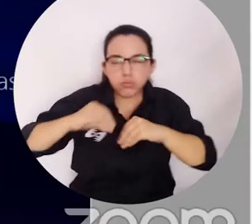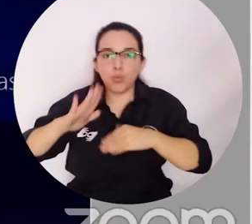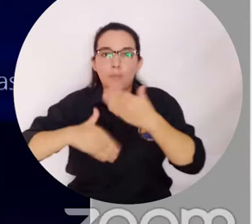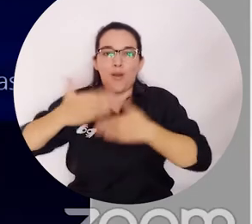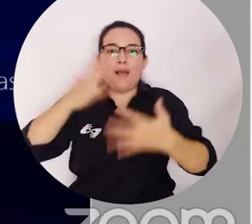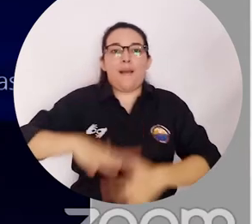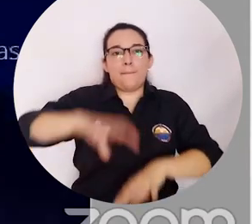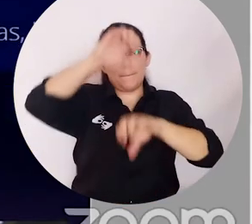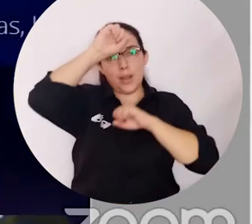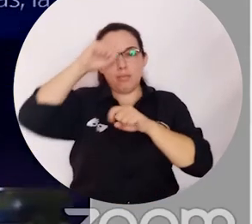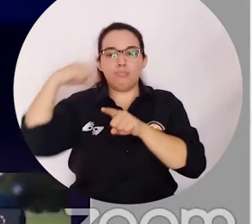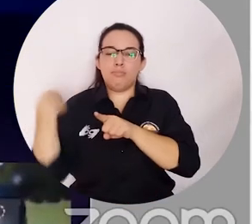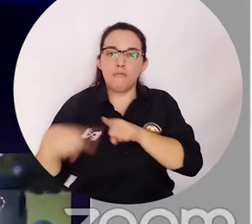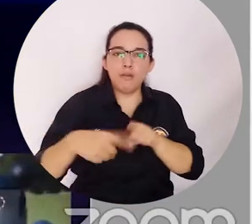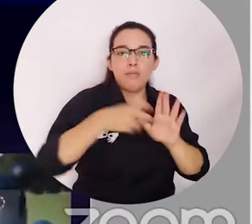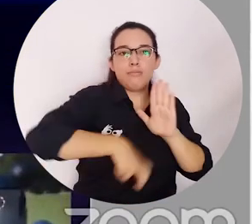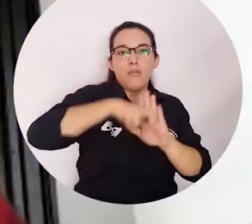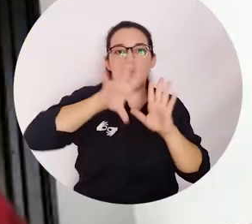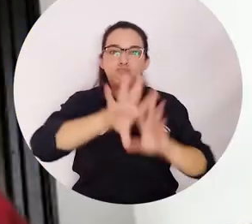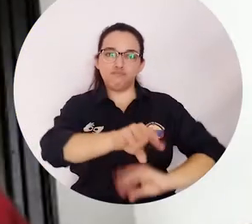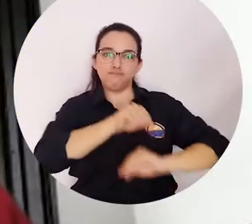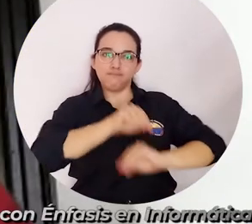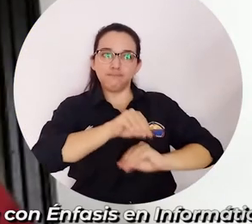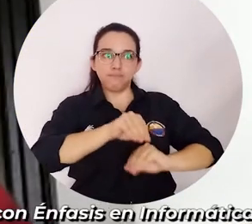de aprendizaje de diversos niveles de formación.